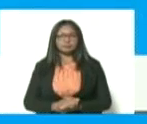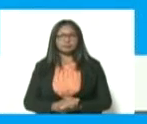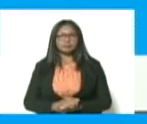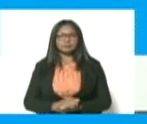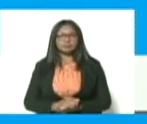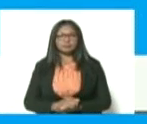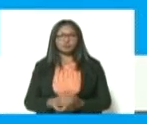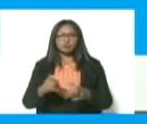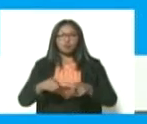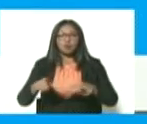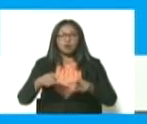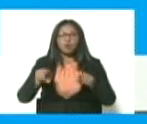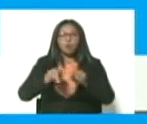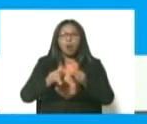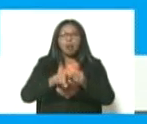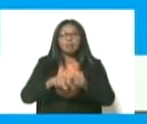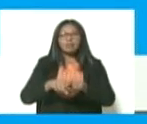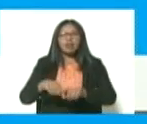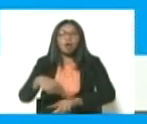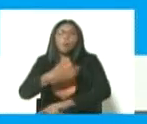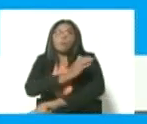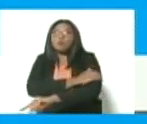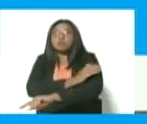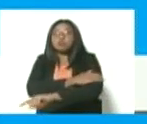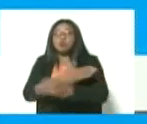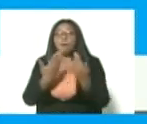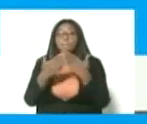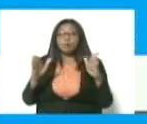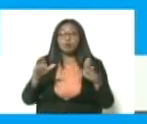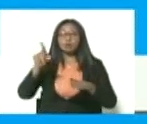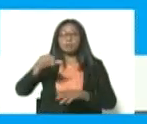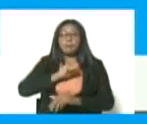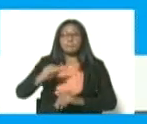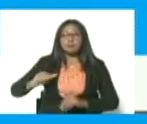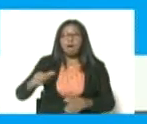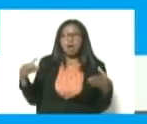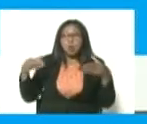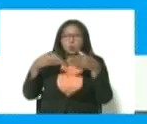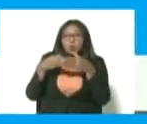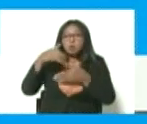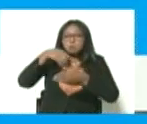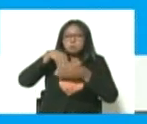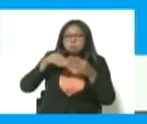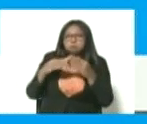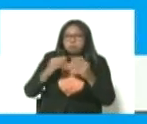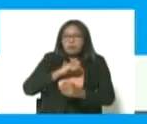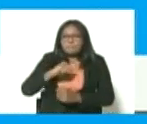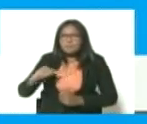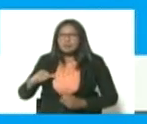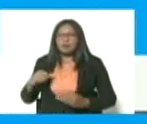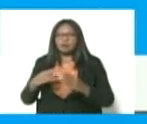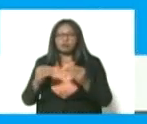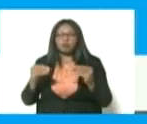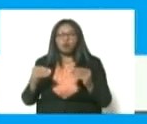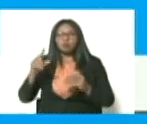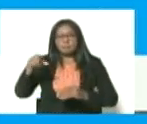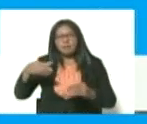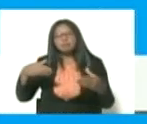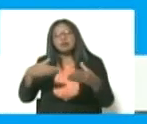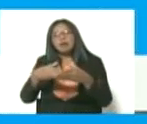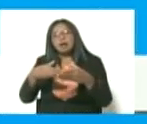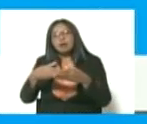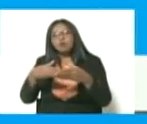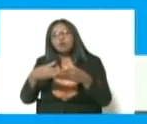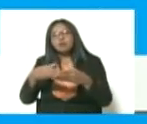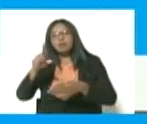Sectores de la oposición han propuesto públicamente y en privado, en reuniones privadas que siempre tenemos con todos los sectores de la oposición, con